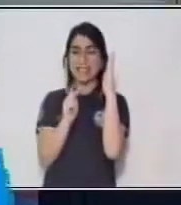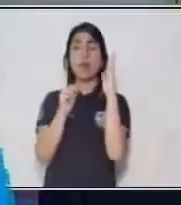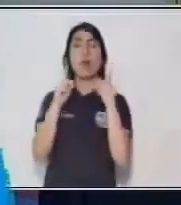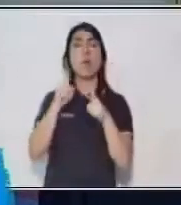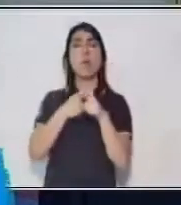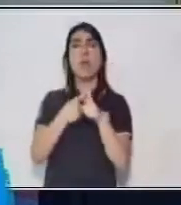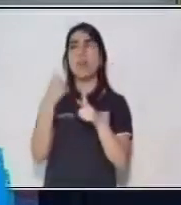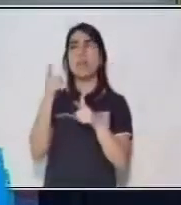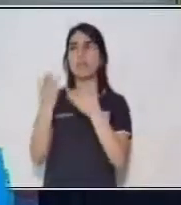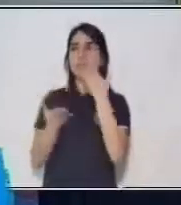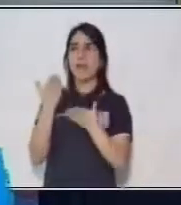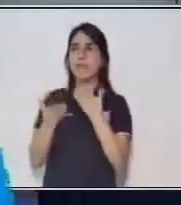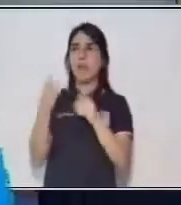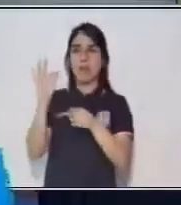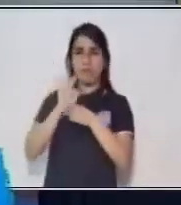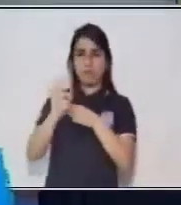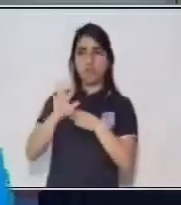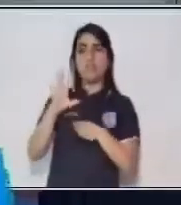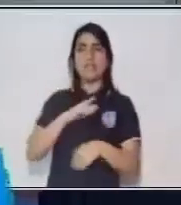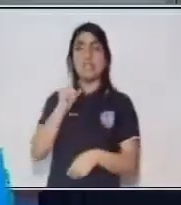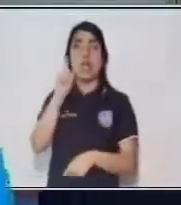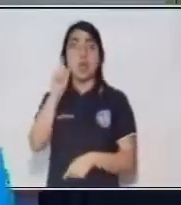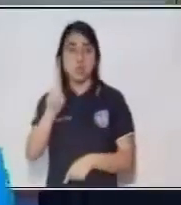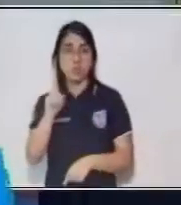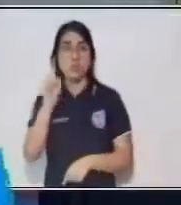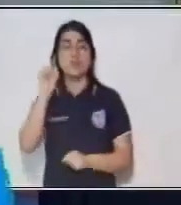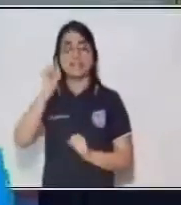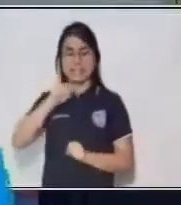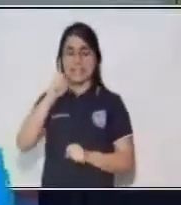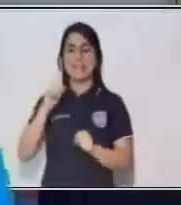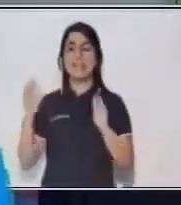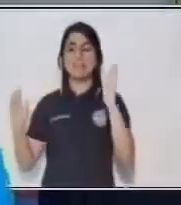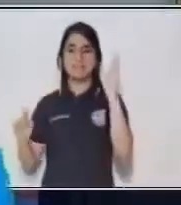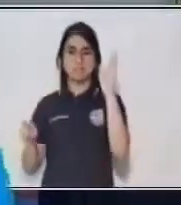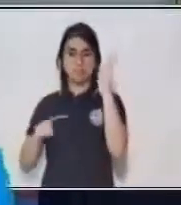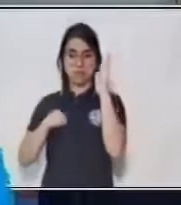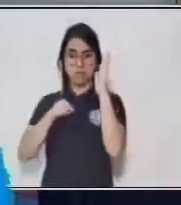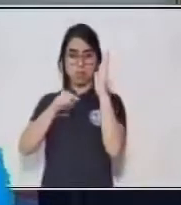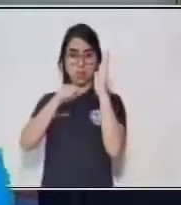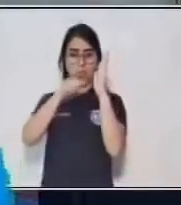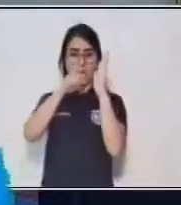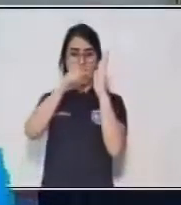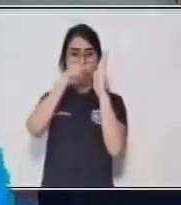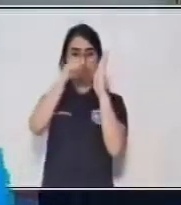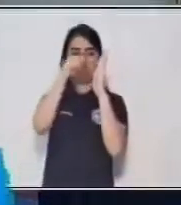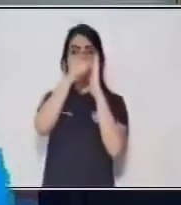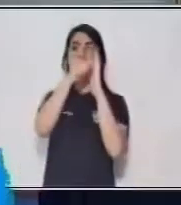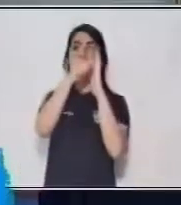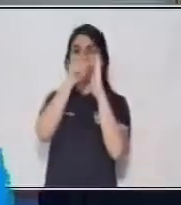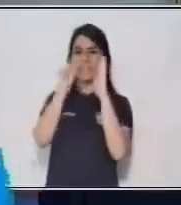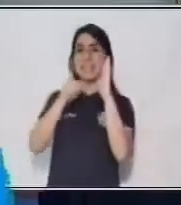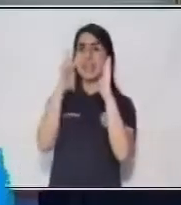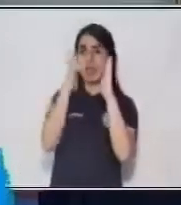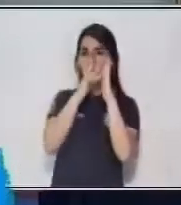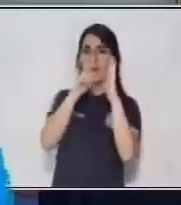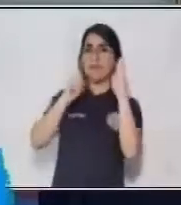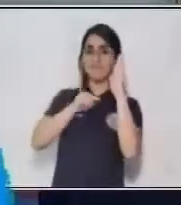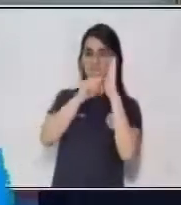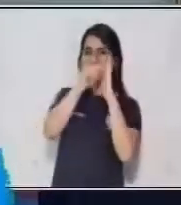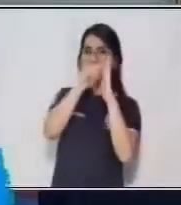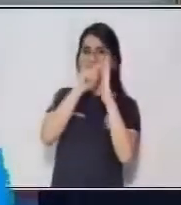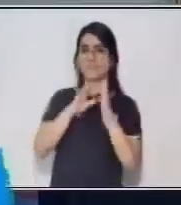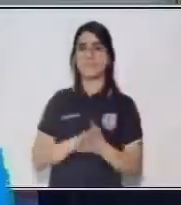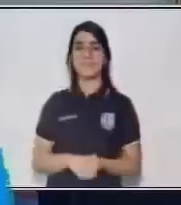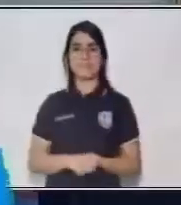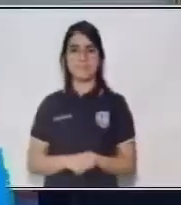a continuación. La función es continua desde menos infinito hasta más infinito. Y la función es 1 a